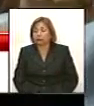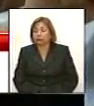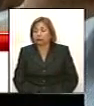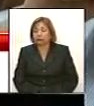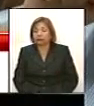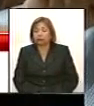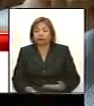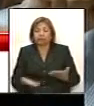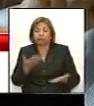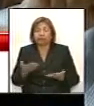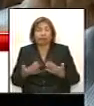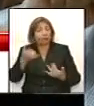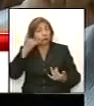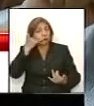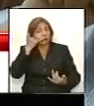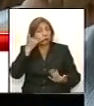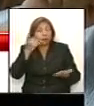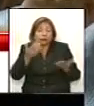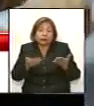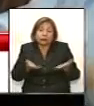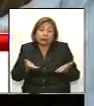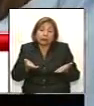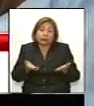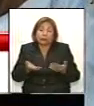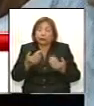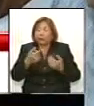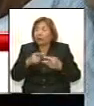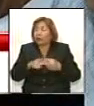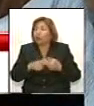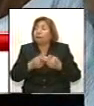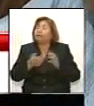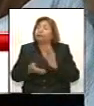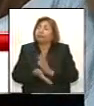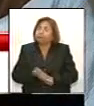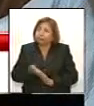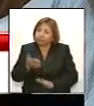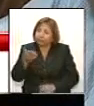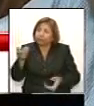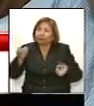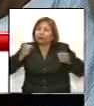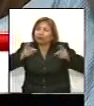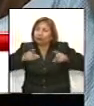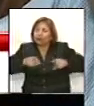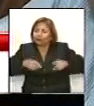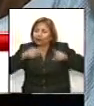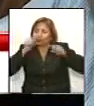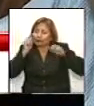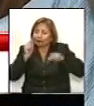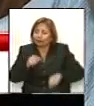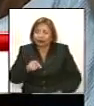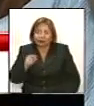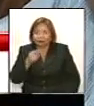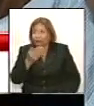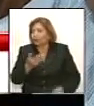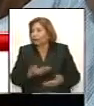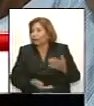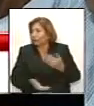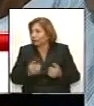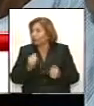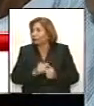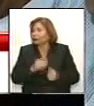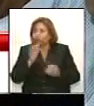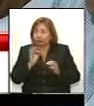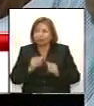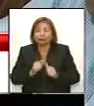digamos medio telefónico, pero en ese caso que recién va a ir. Pero cuando ya está ahí, sí, obviamente nosotros en ese caso sí